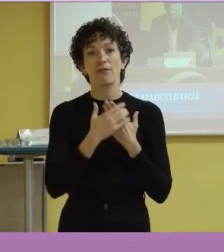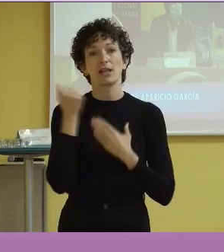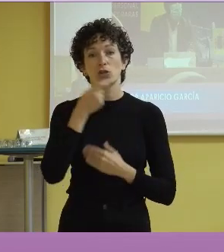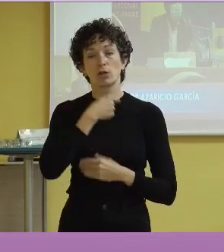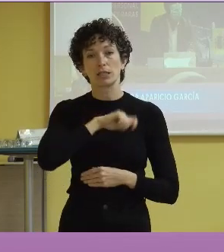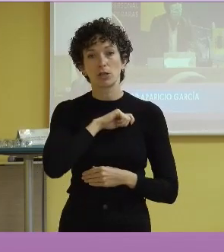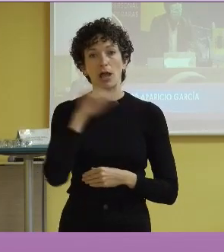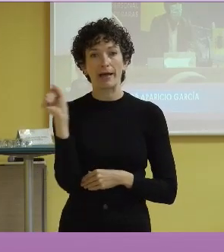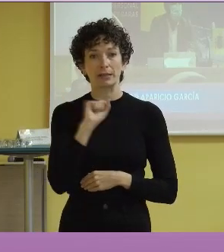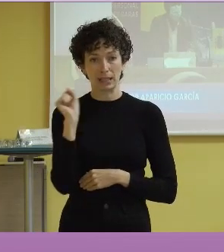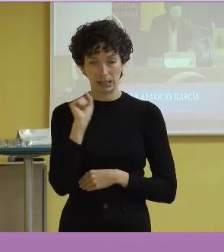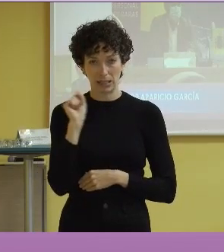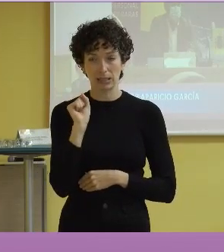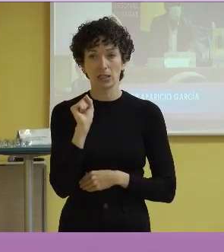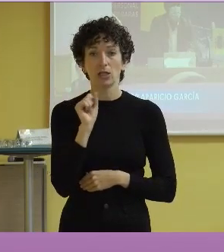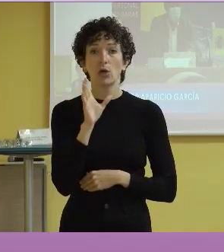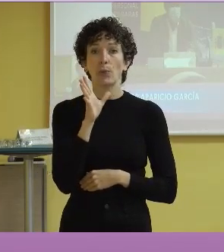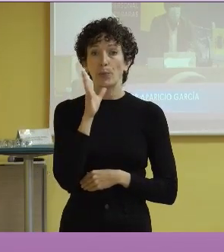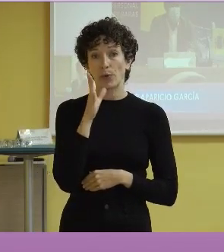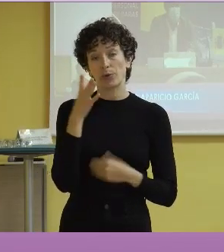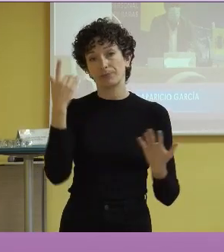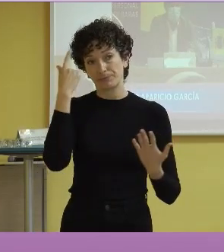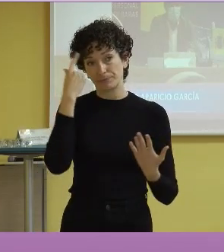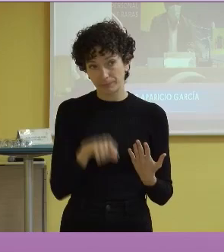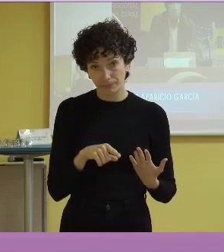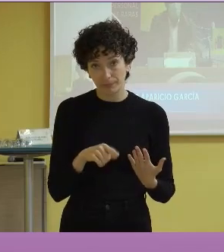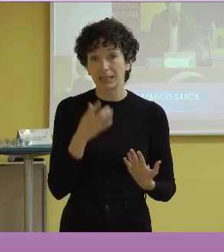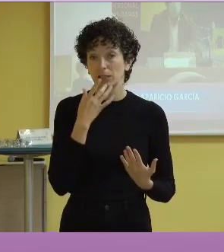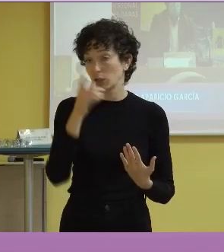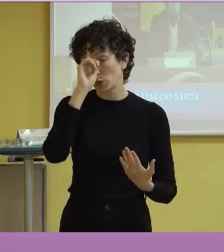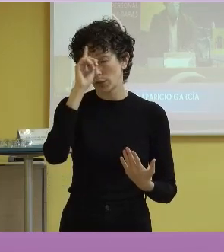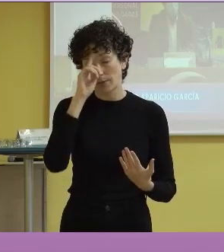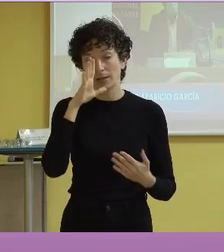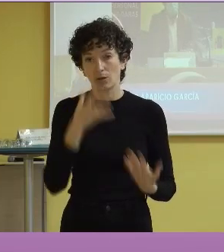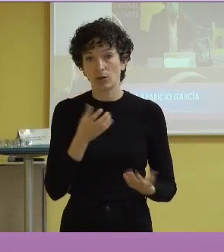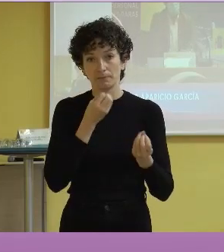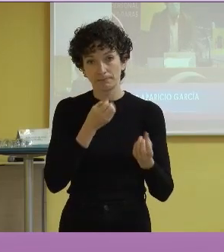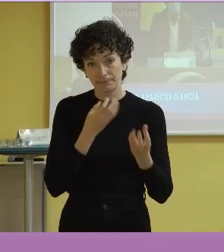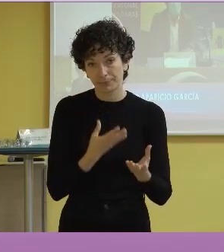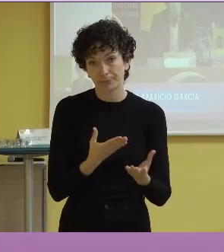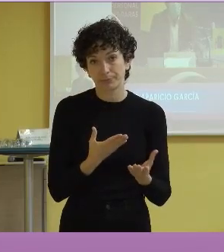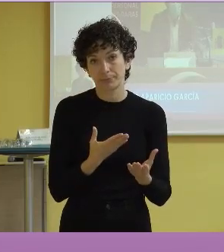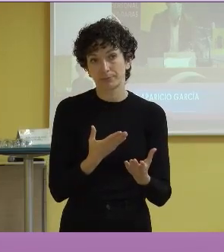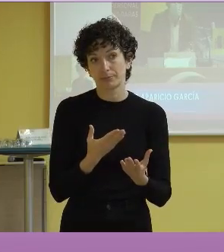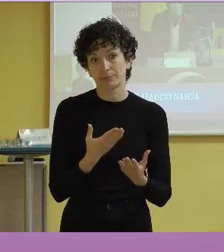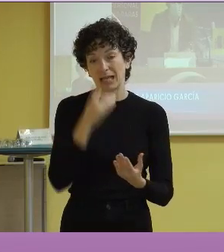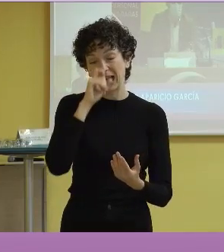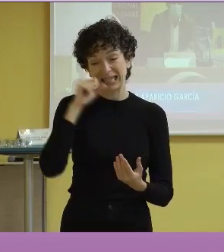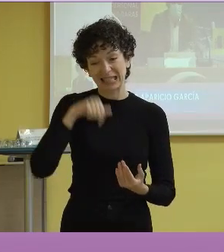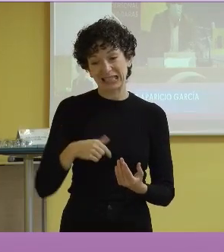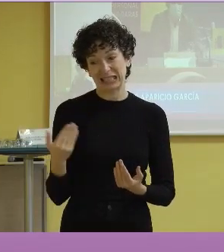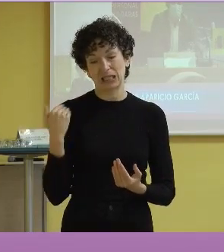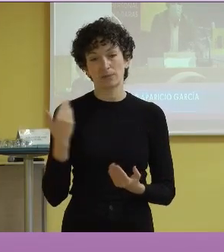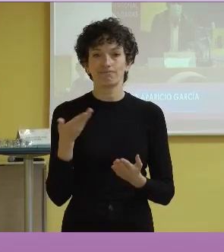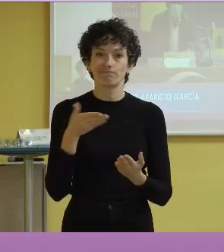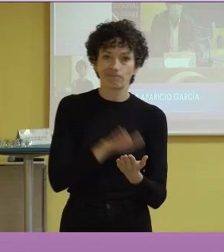de Ataxias, que, como ya sabéis, o si no, pues os lo comentamos ahora, falleció este año y que